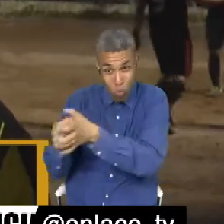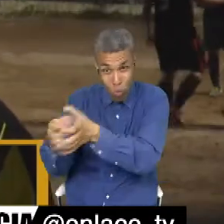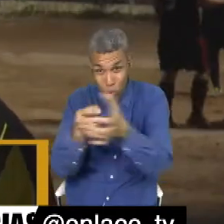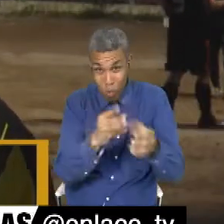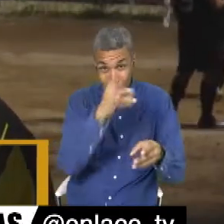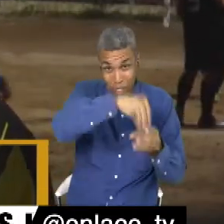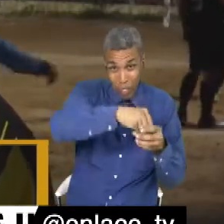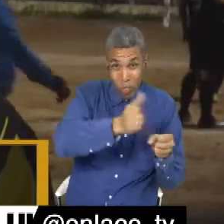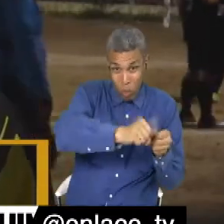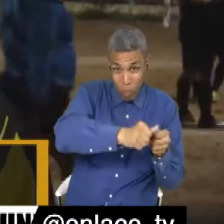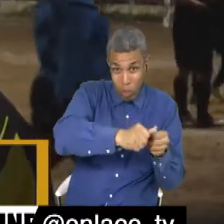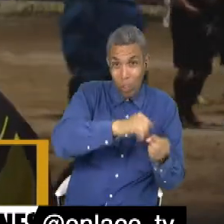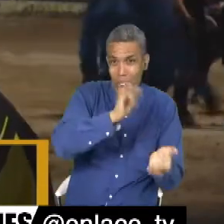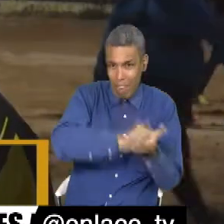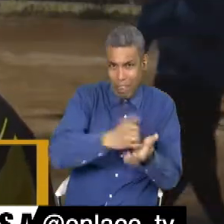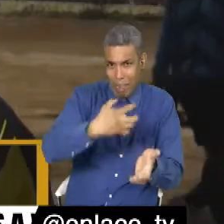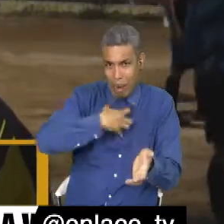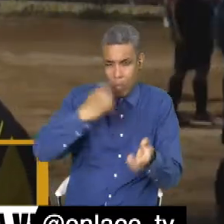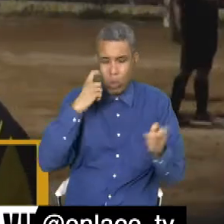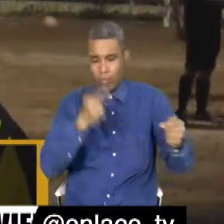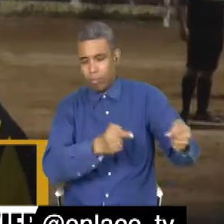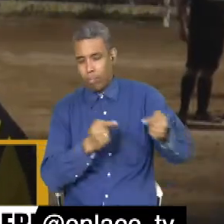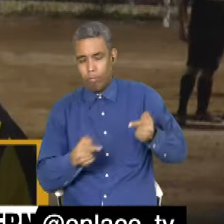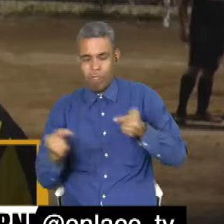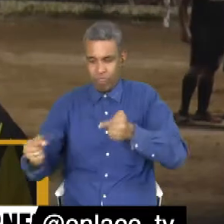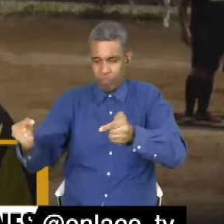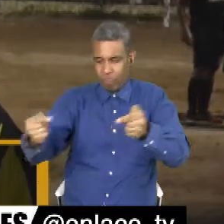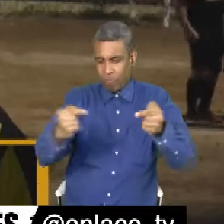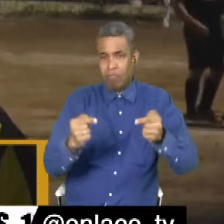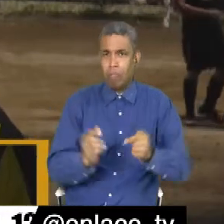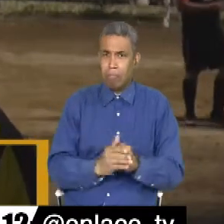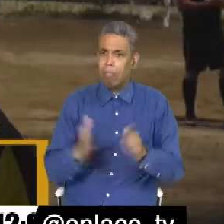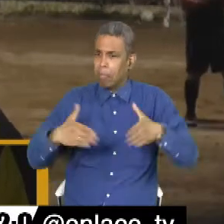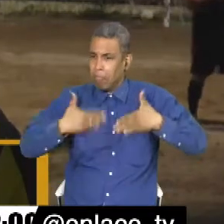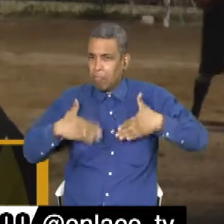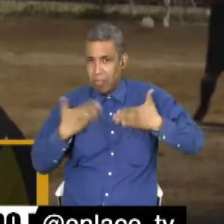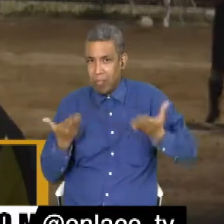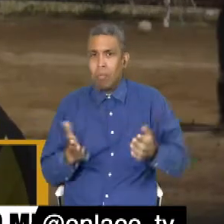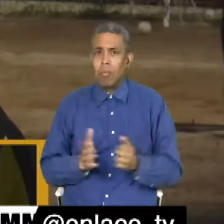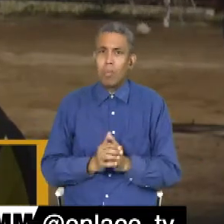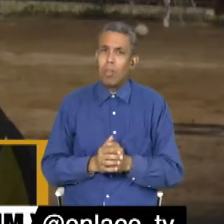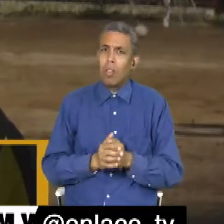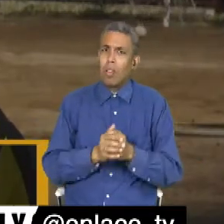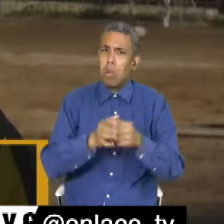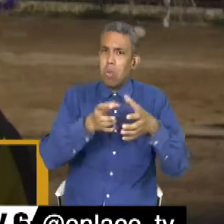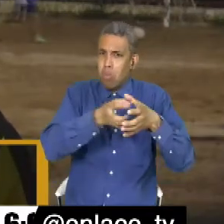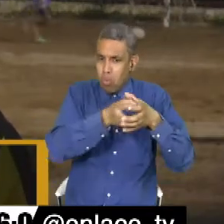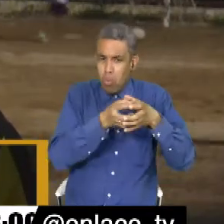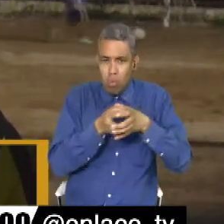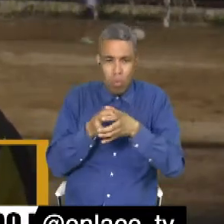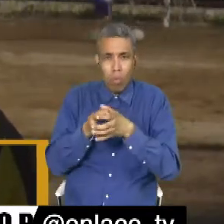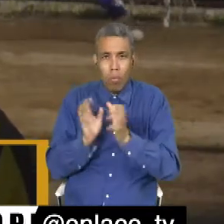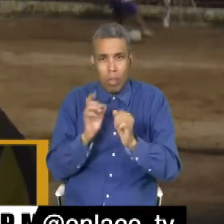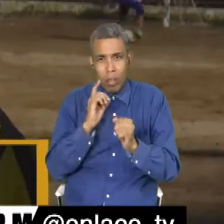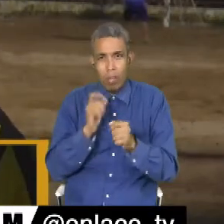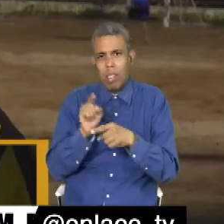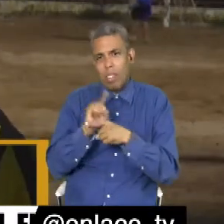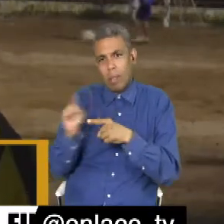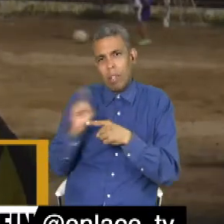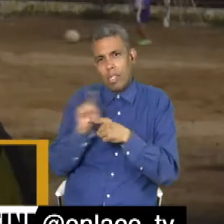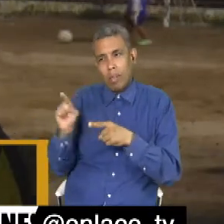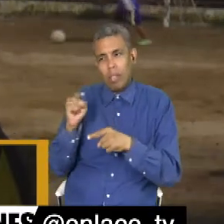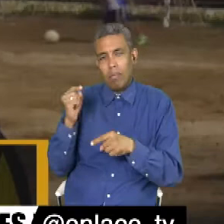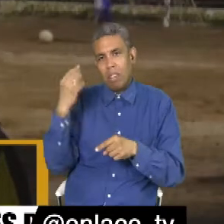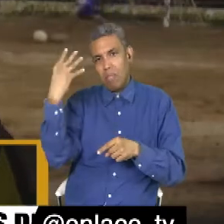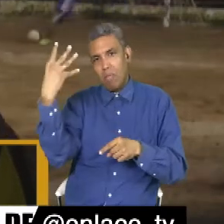Hasta el momento pues ha sido muy excelente la participación acá de los compañeros. Vamos en la cuarta fecha. El torneo